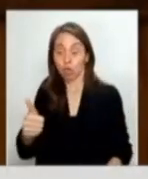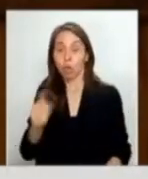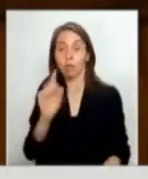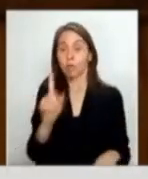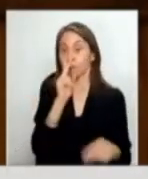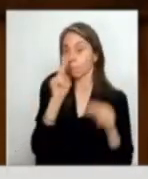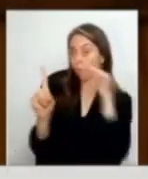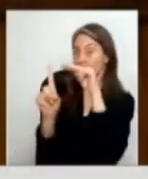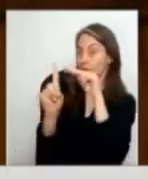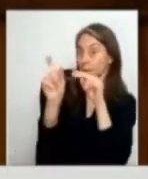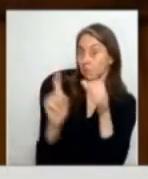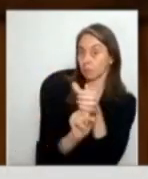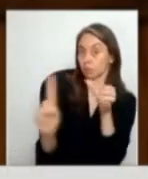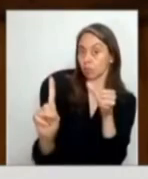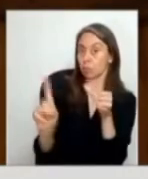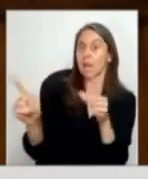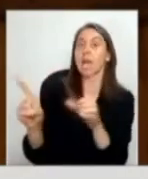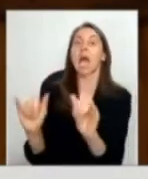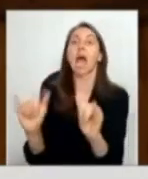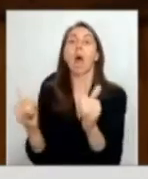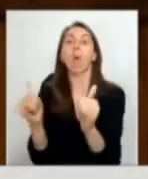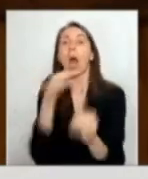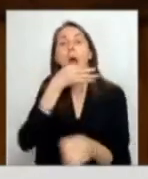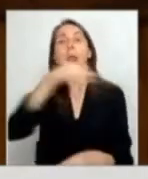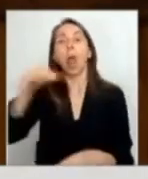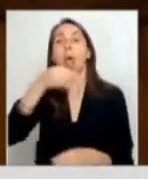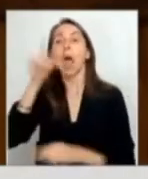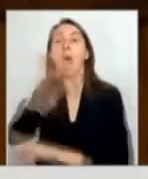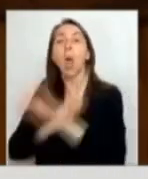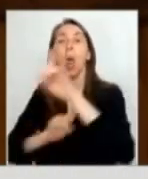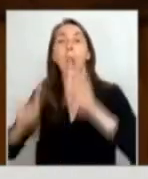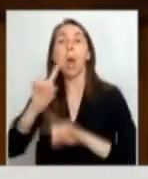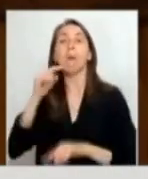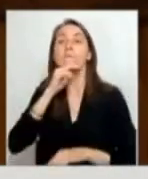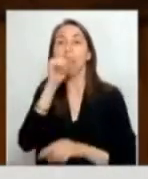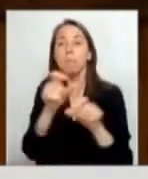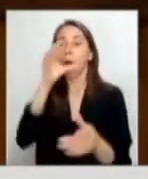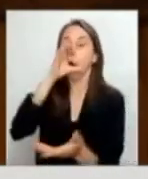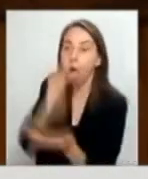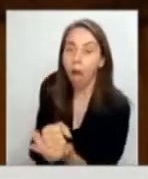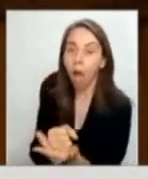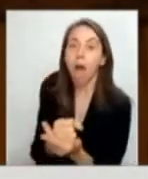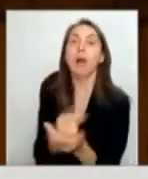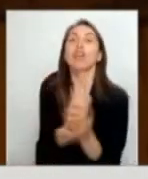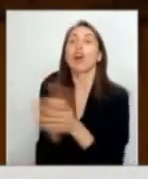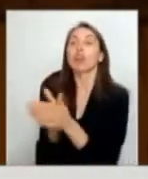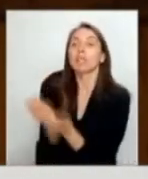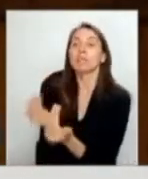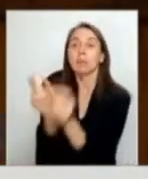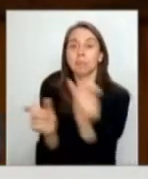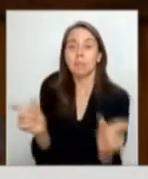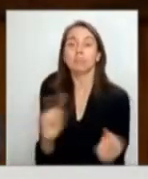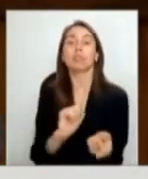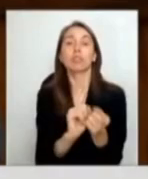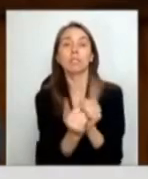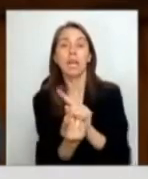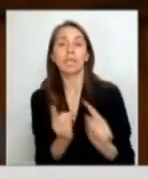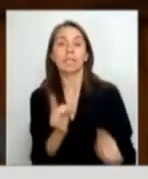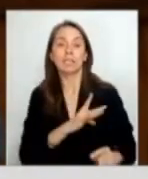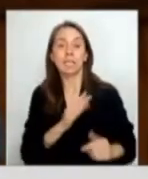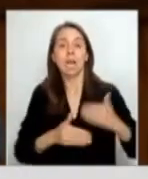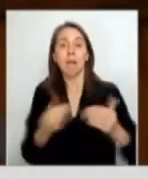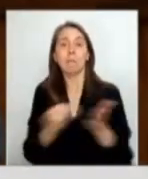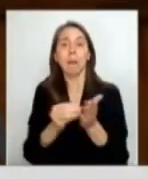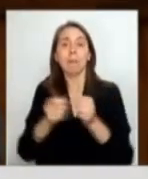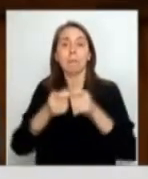quieren jugar con los anhelos de la gente y a aquellos que no les preocupa empujar al país a una espiral permanente de frustración.